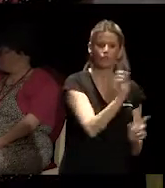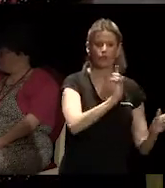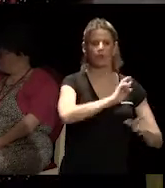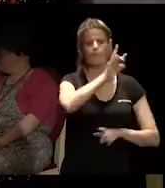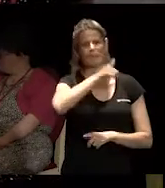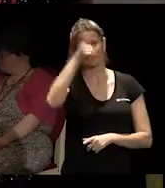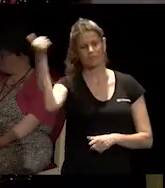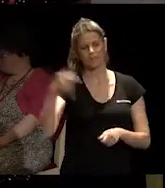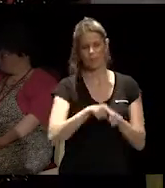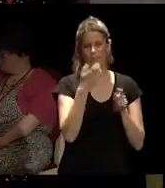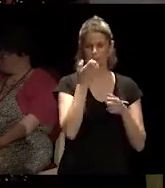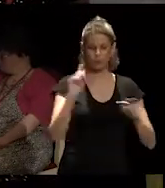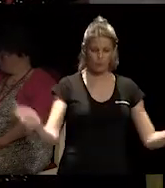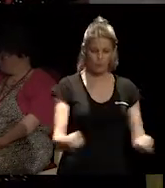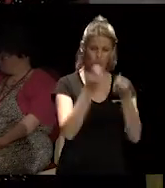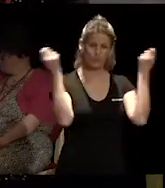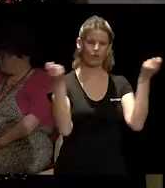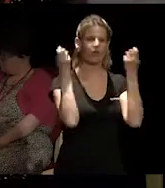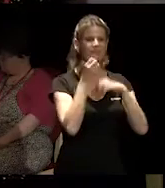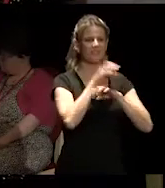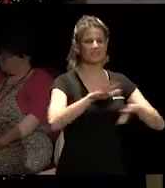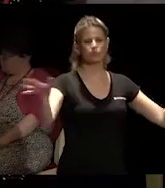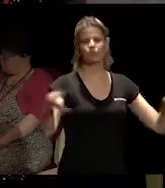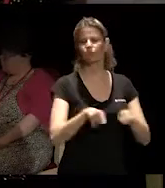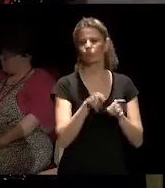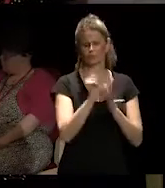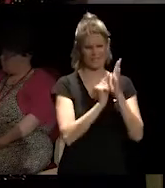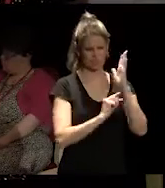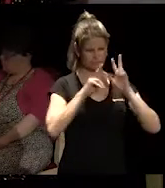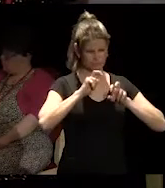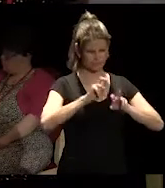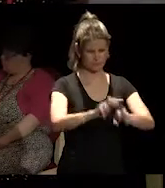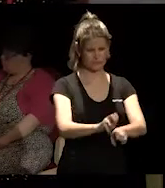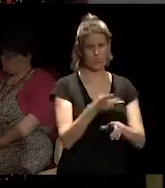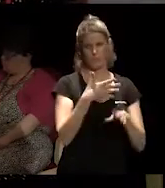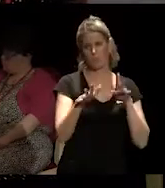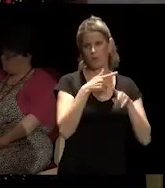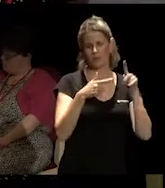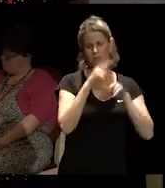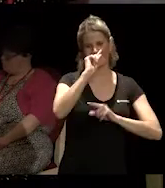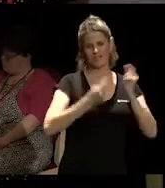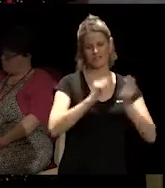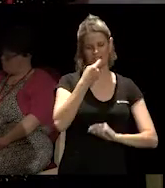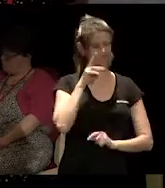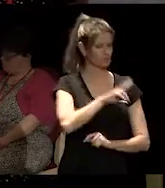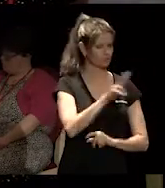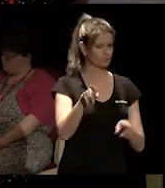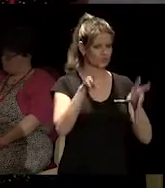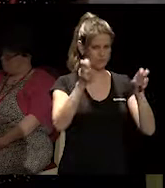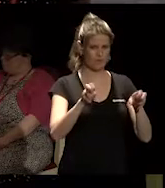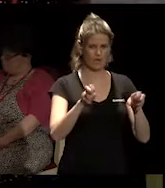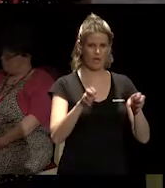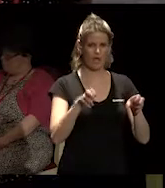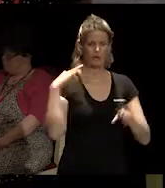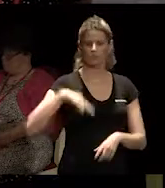producción, distribución. Y curiosamente estuvimos analizando datos y viendo, bueno, haciendo unas medidas estadísticas con las compañías profesionales de